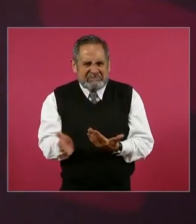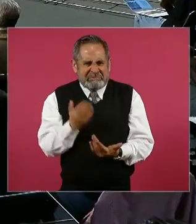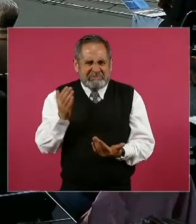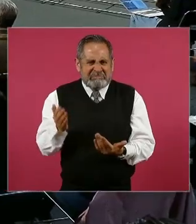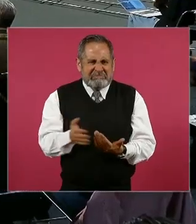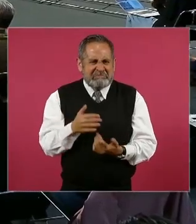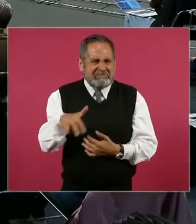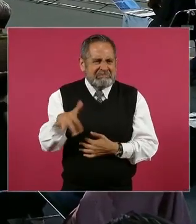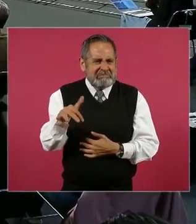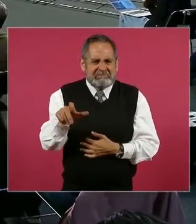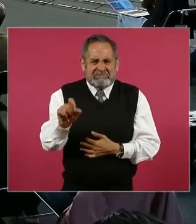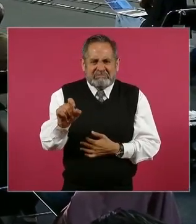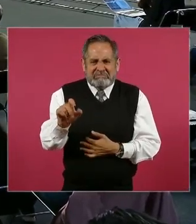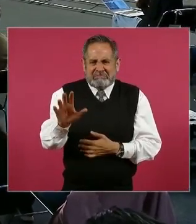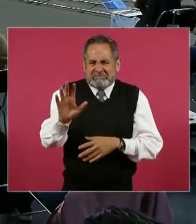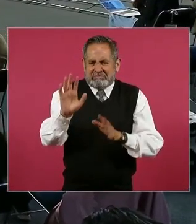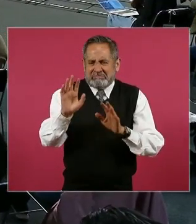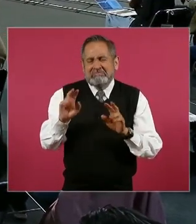20